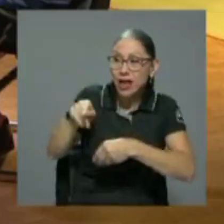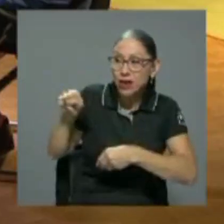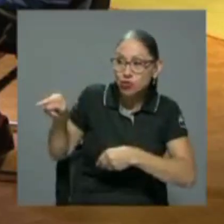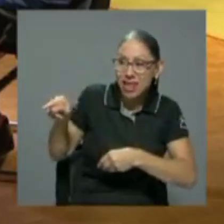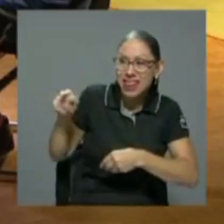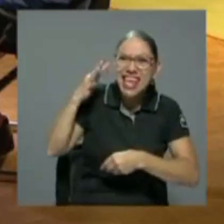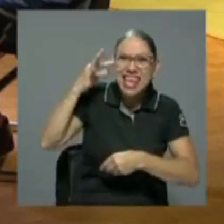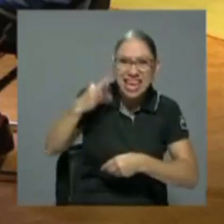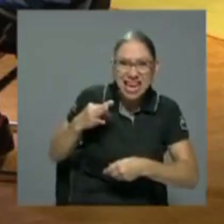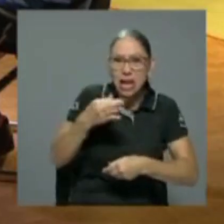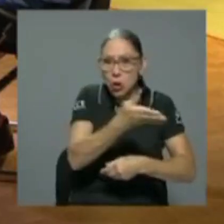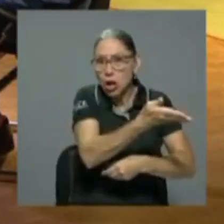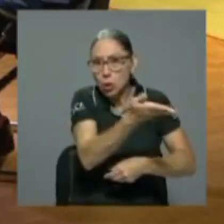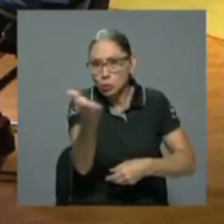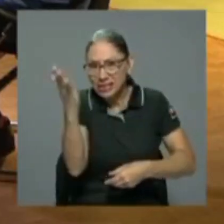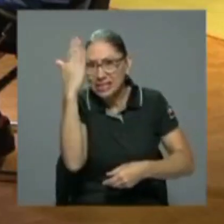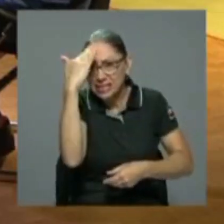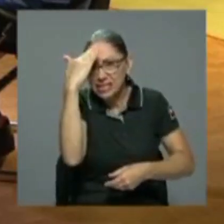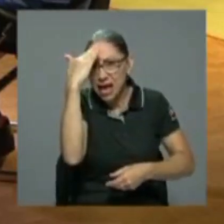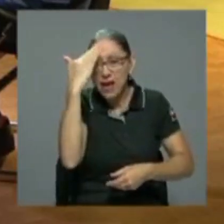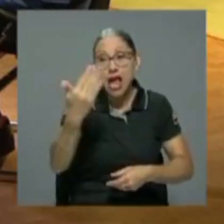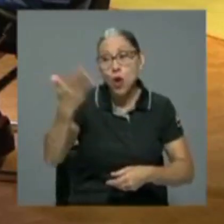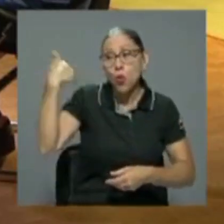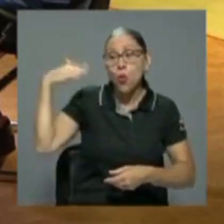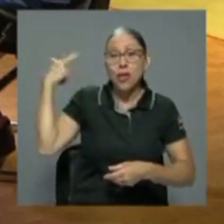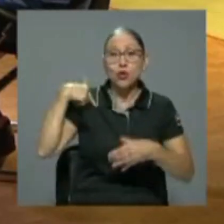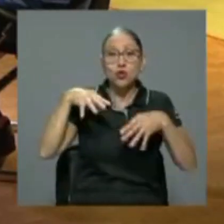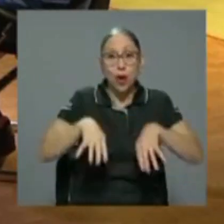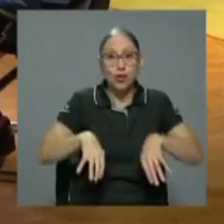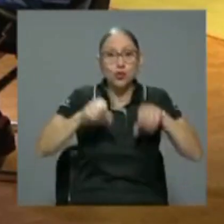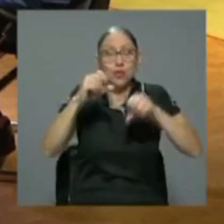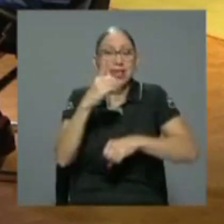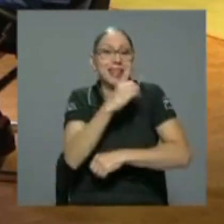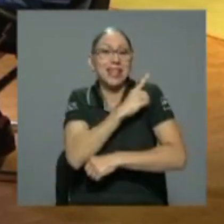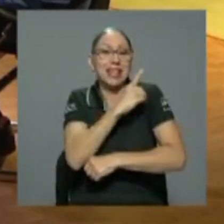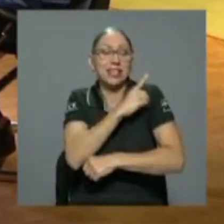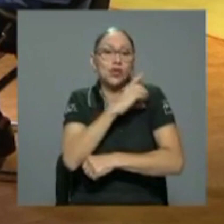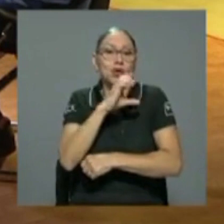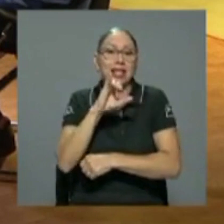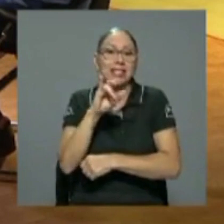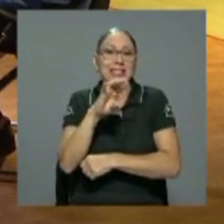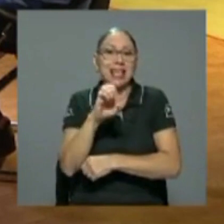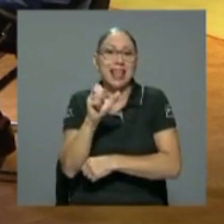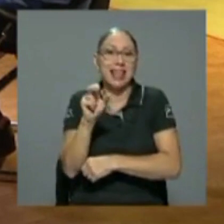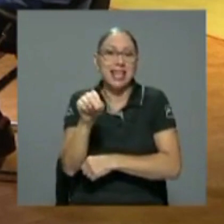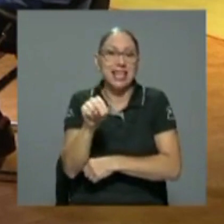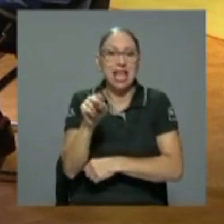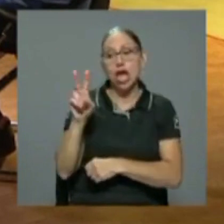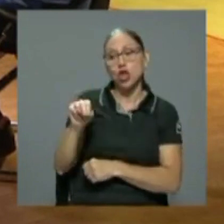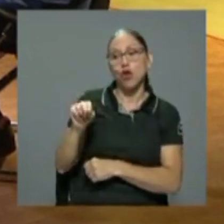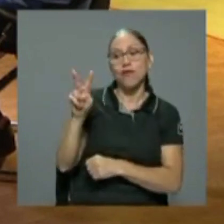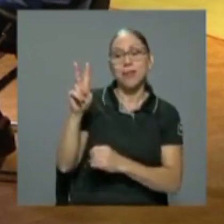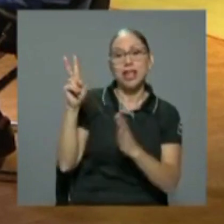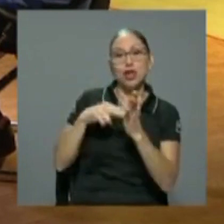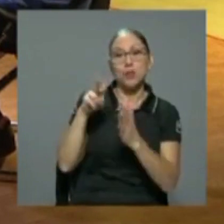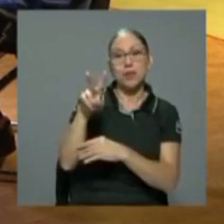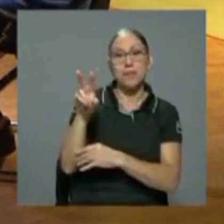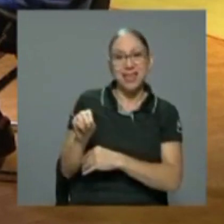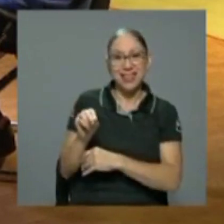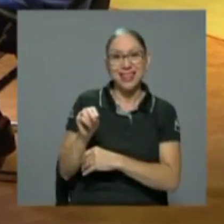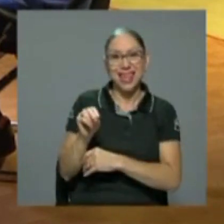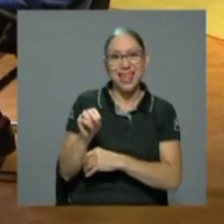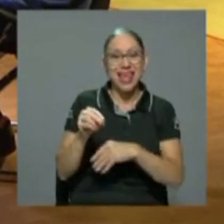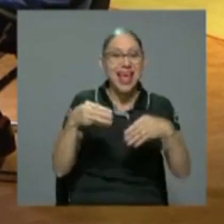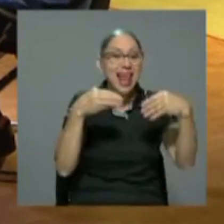debe conocerlo, cuando yo asumí la dirección del CIEDIN en noviembre de 2020, la librería física UCR, porque hay